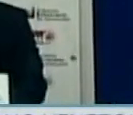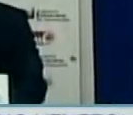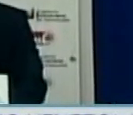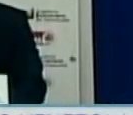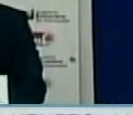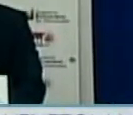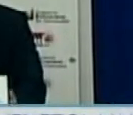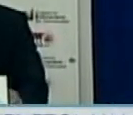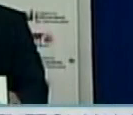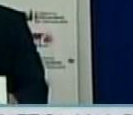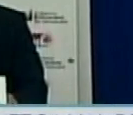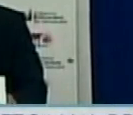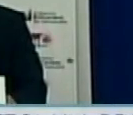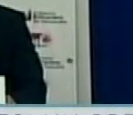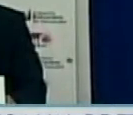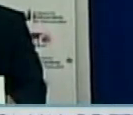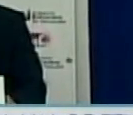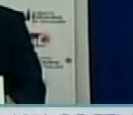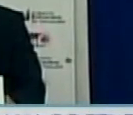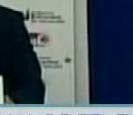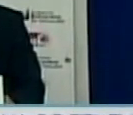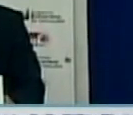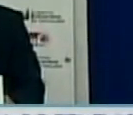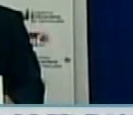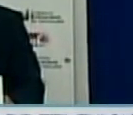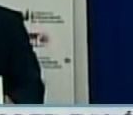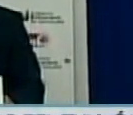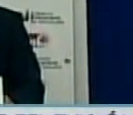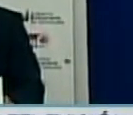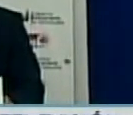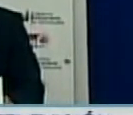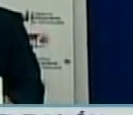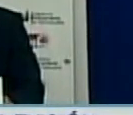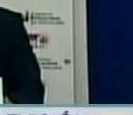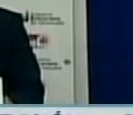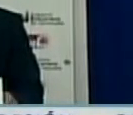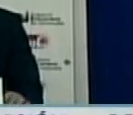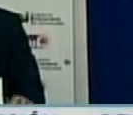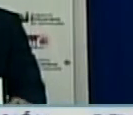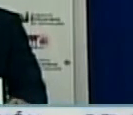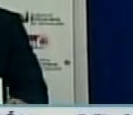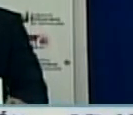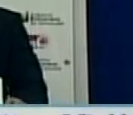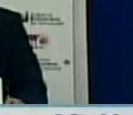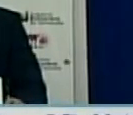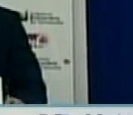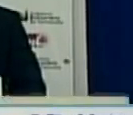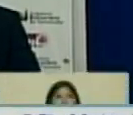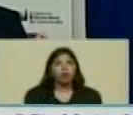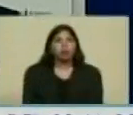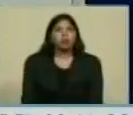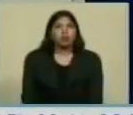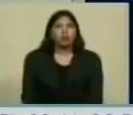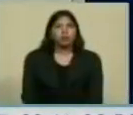Ciudadano Anthony Camilo Torres, viceministro para el desarrollo de las tecnologías de la información y la